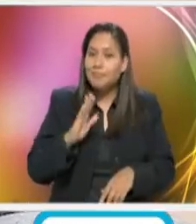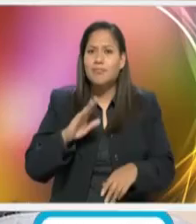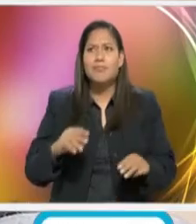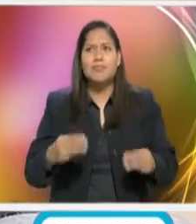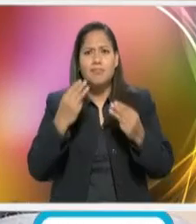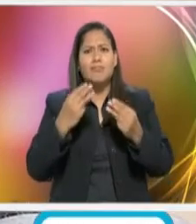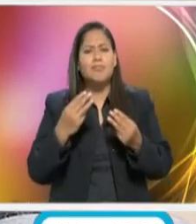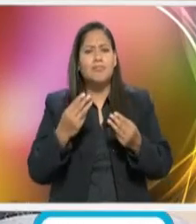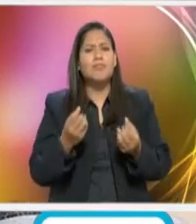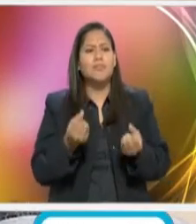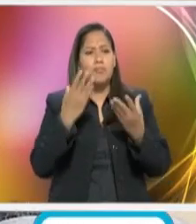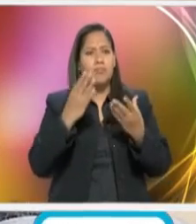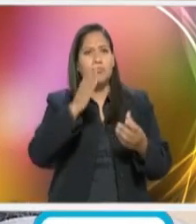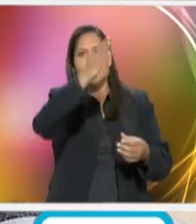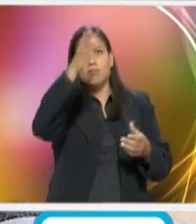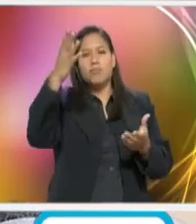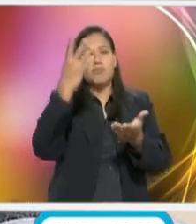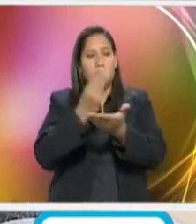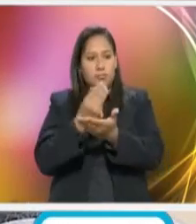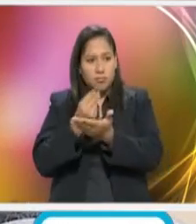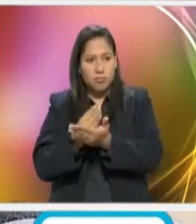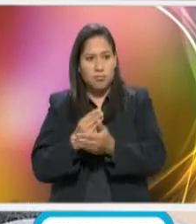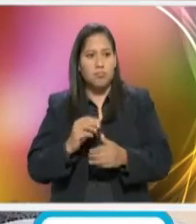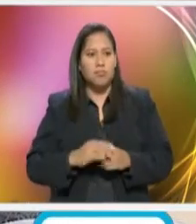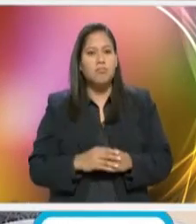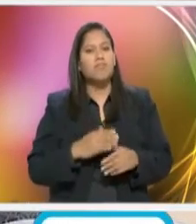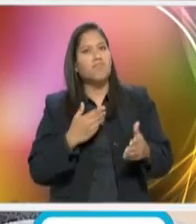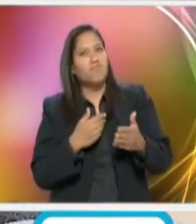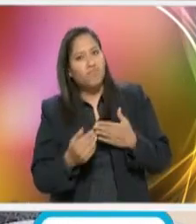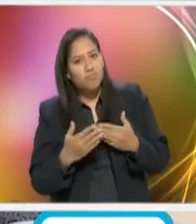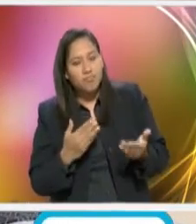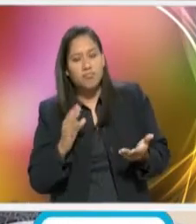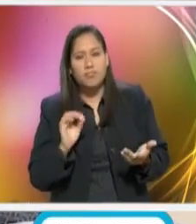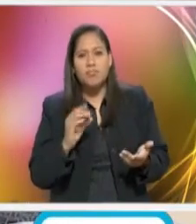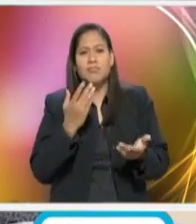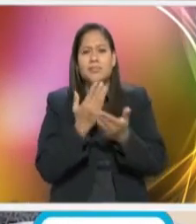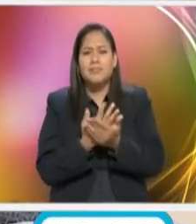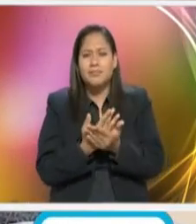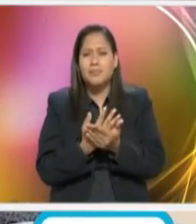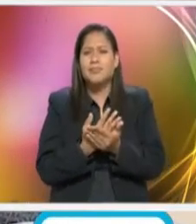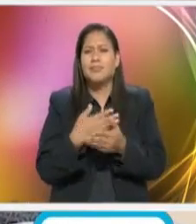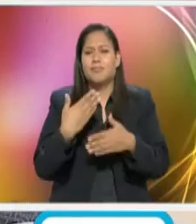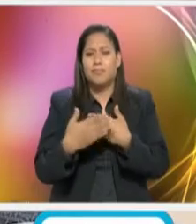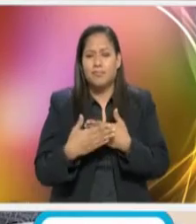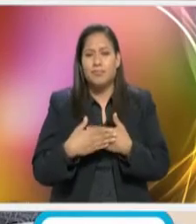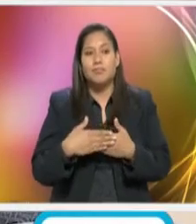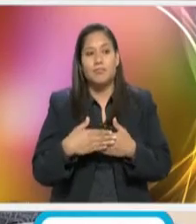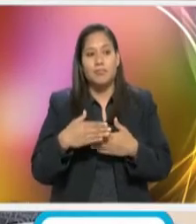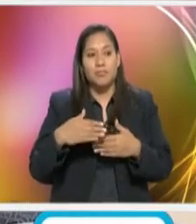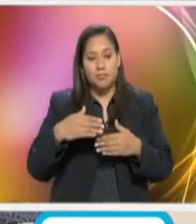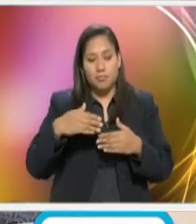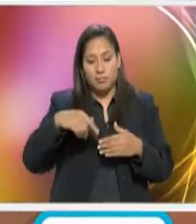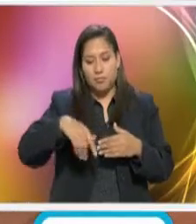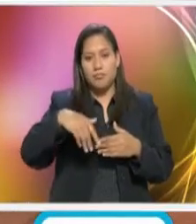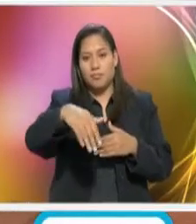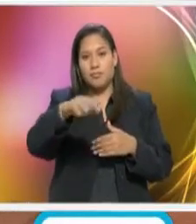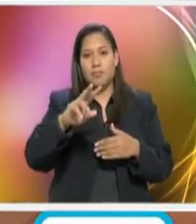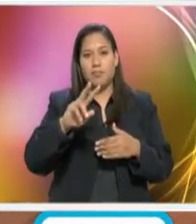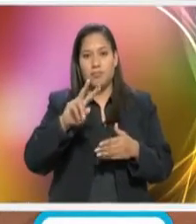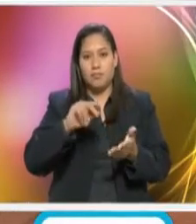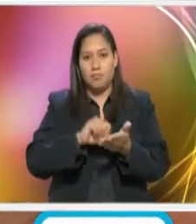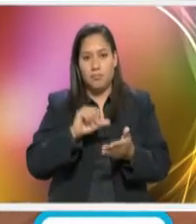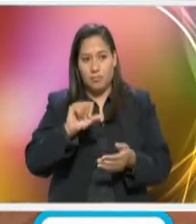que ustedes van a restablecer, modernizar o que esperan hacer a partir, bueno, de este año?